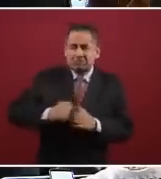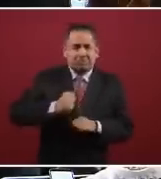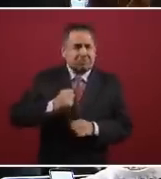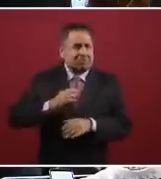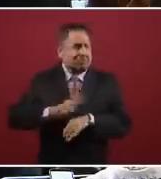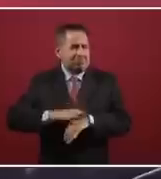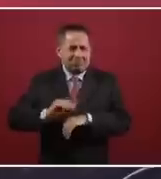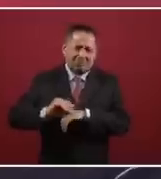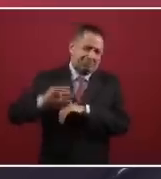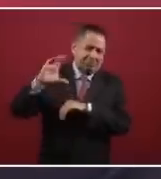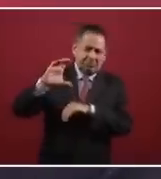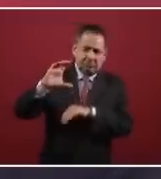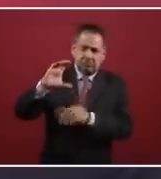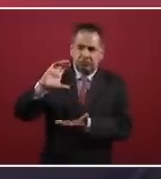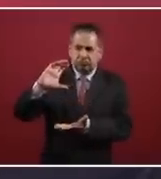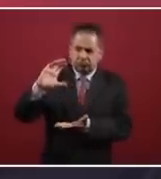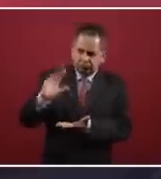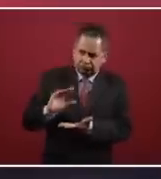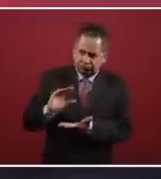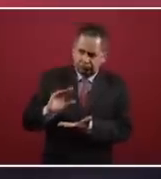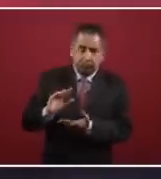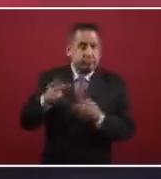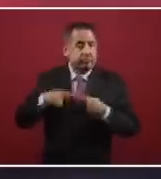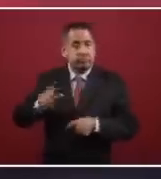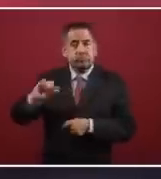de los altos funcionarios públicos.